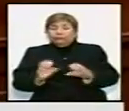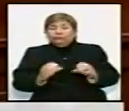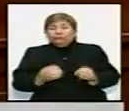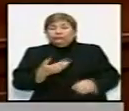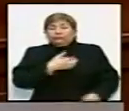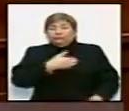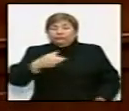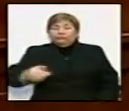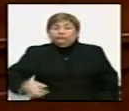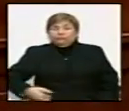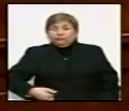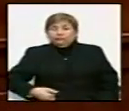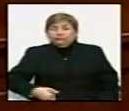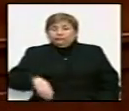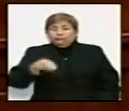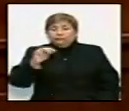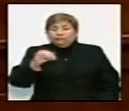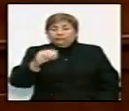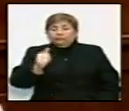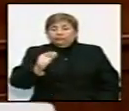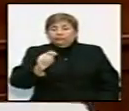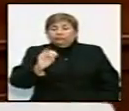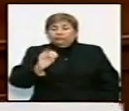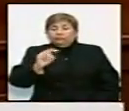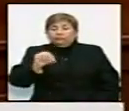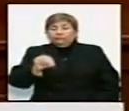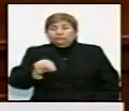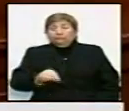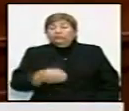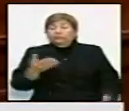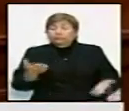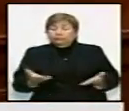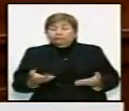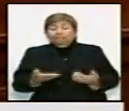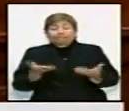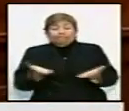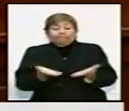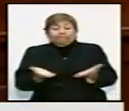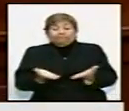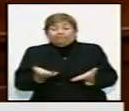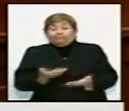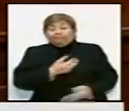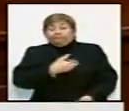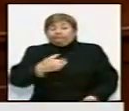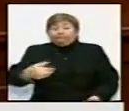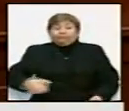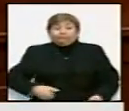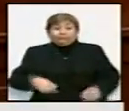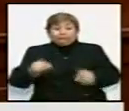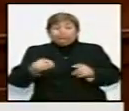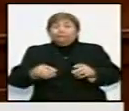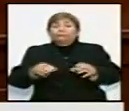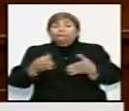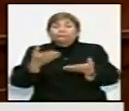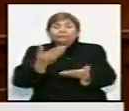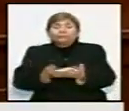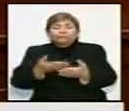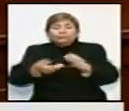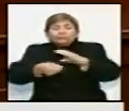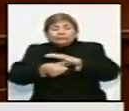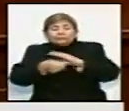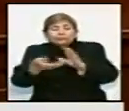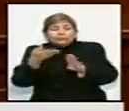el presidente Martín Vizcarra. Acá el presidente ha